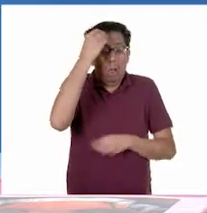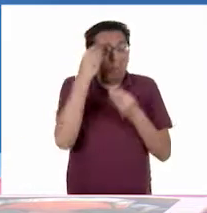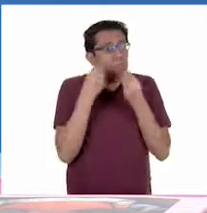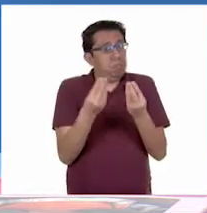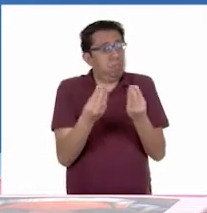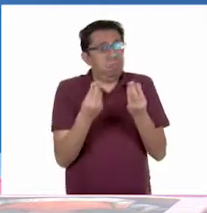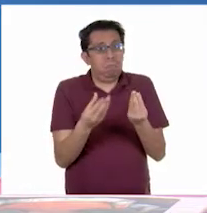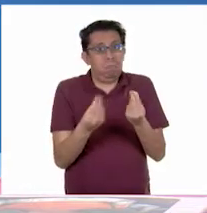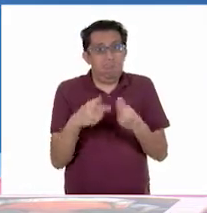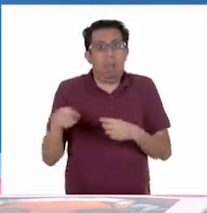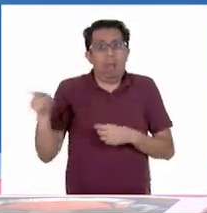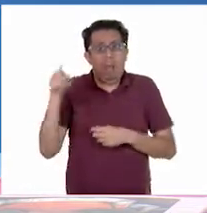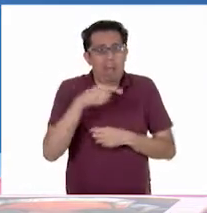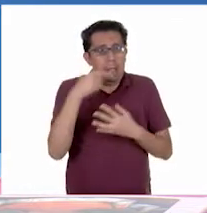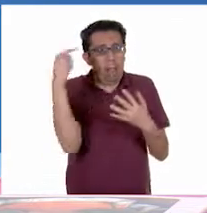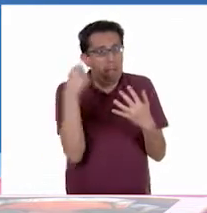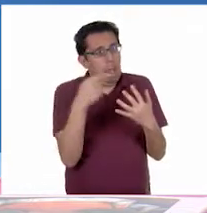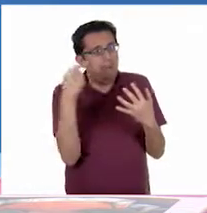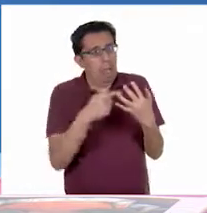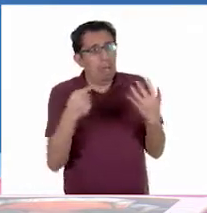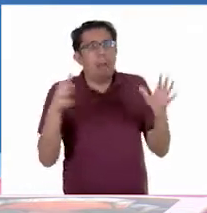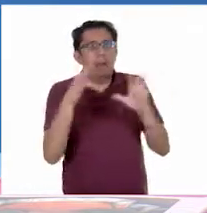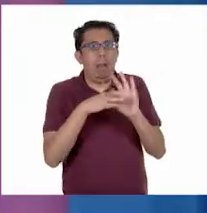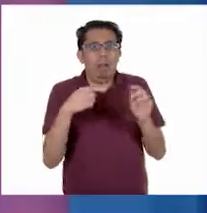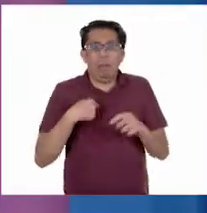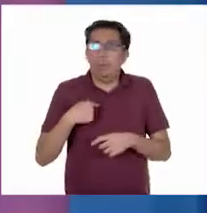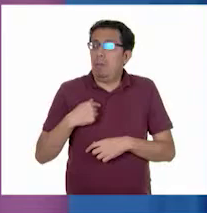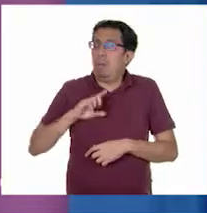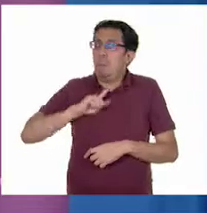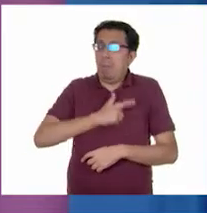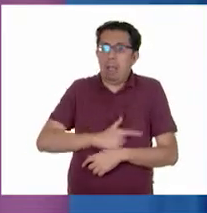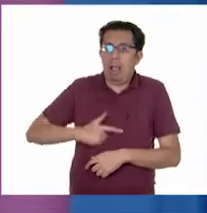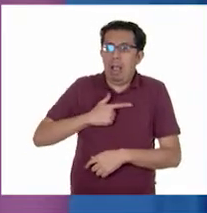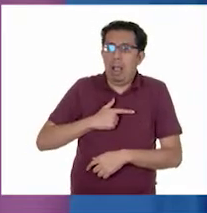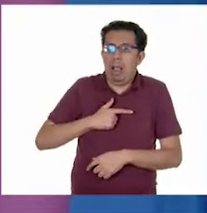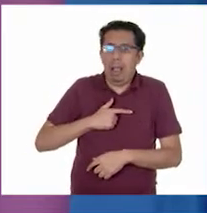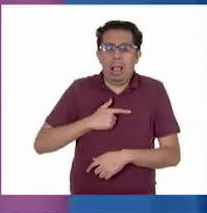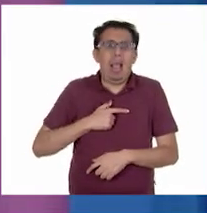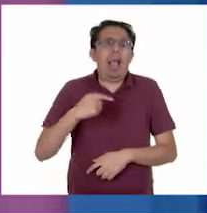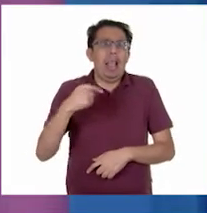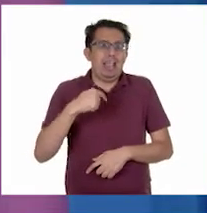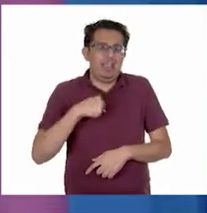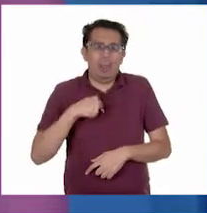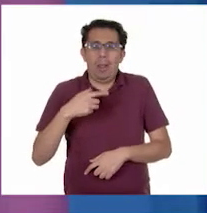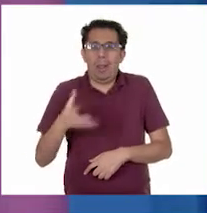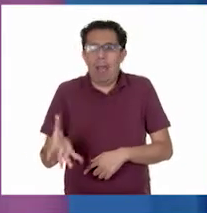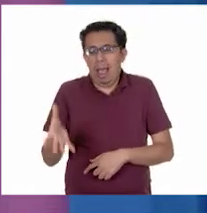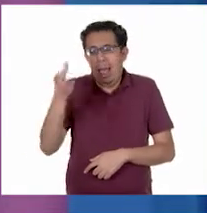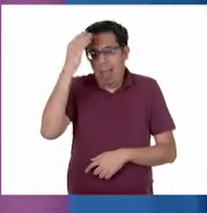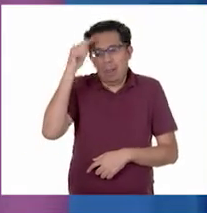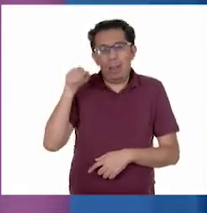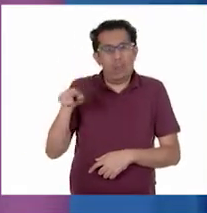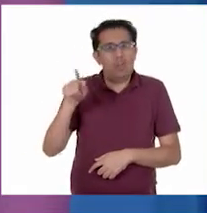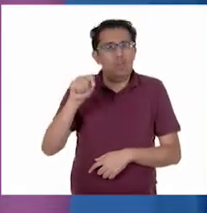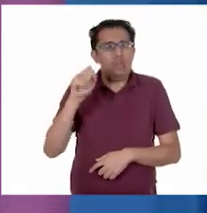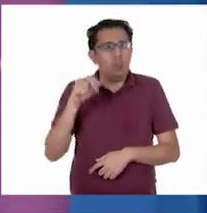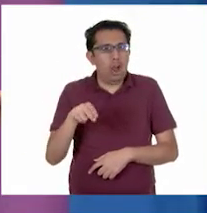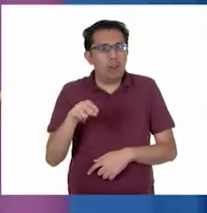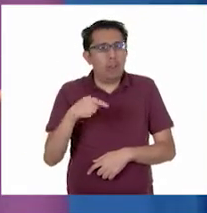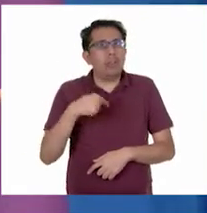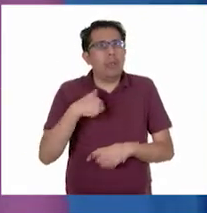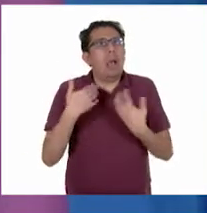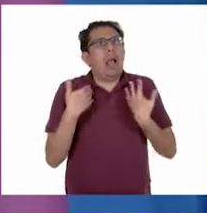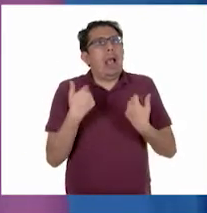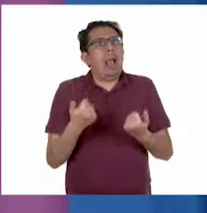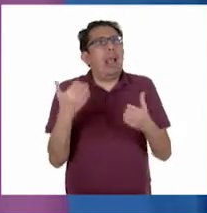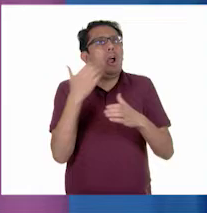esas observaciones, me encantó. Y yo aprendí de las de Ton, porque me ayudó a ver cosas como la de las